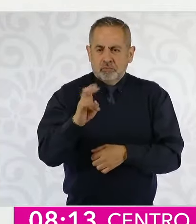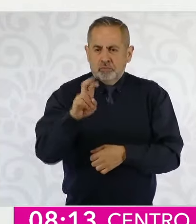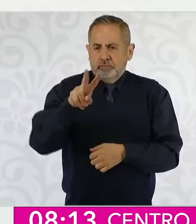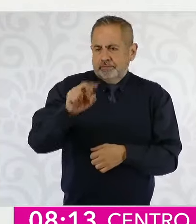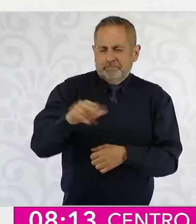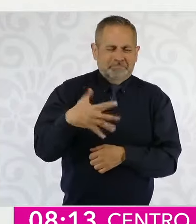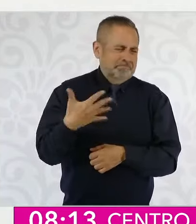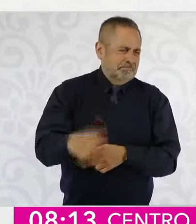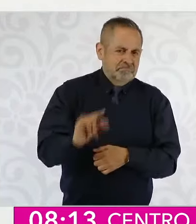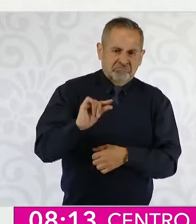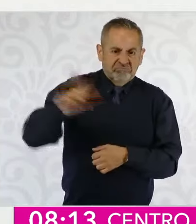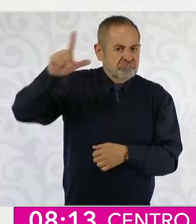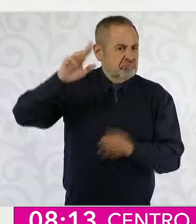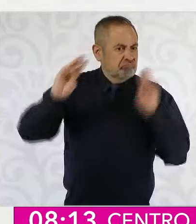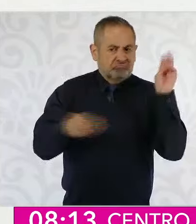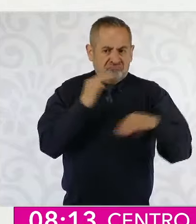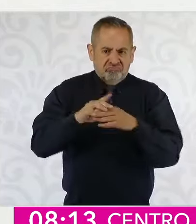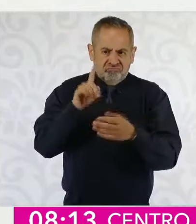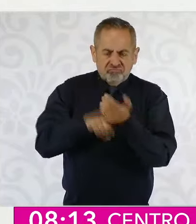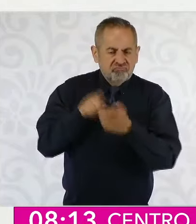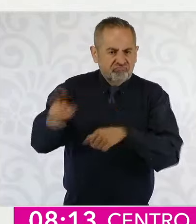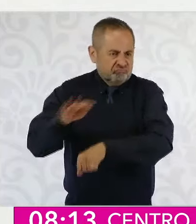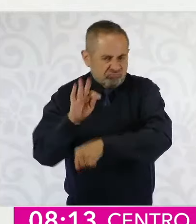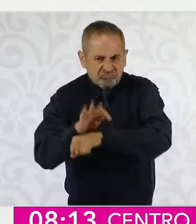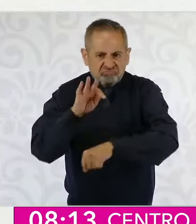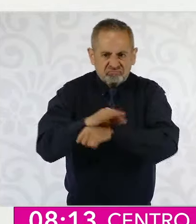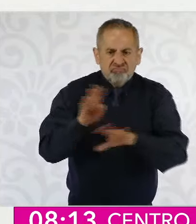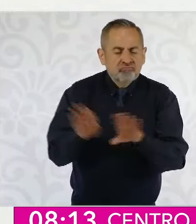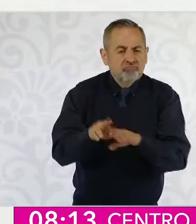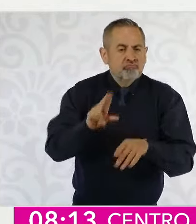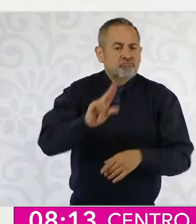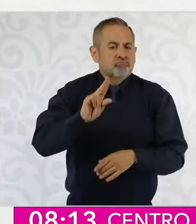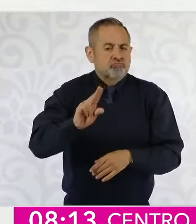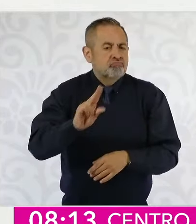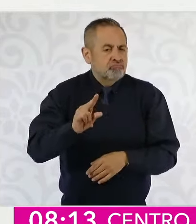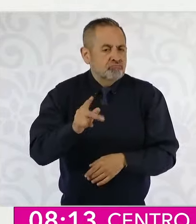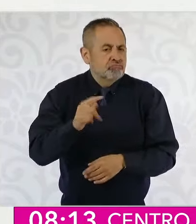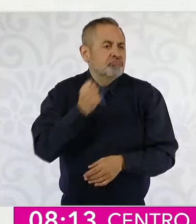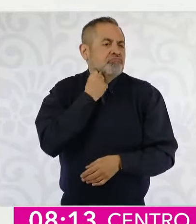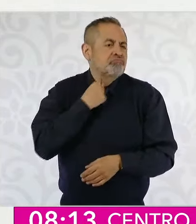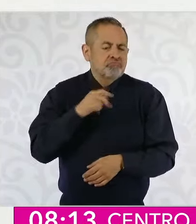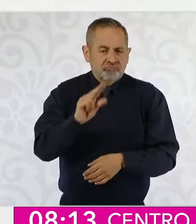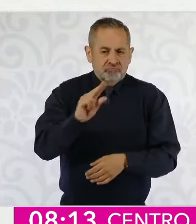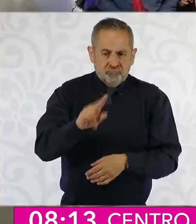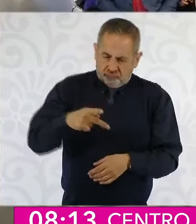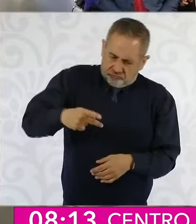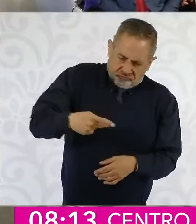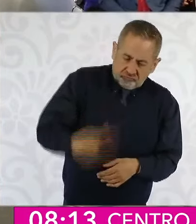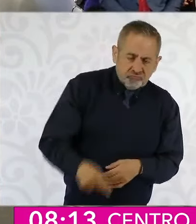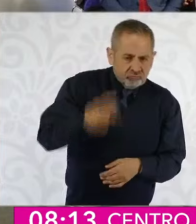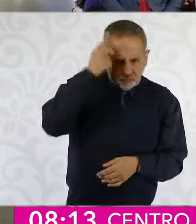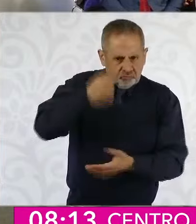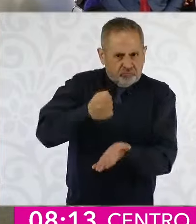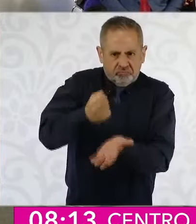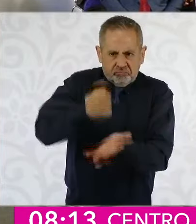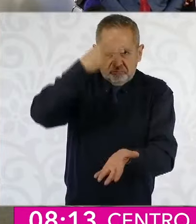ha jugado un papel clave para crear, proteger y promover el tequila como denominación de origen, que es un proyecto que estaremos impulsando